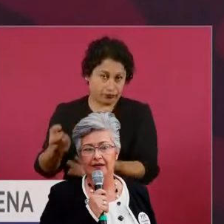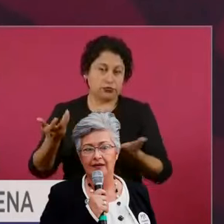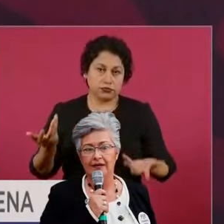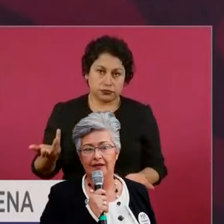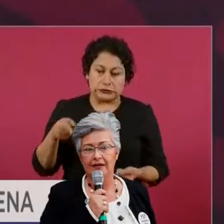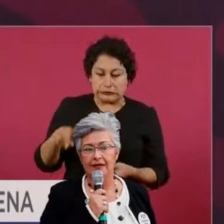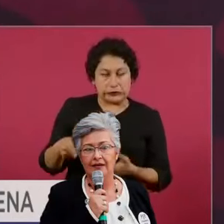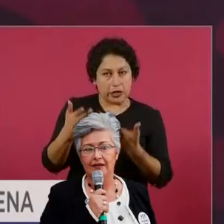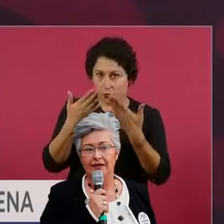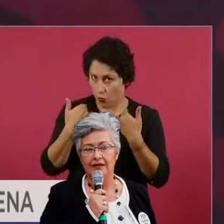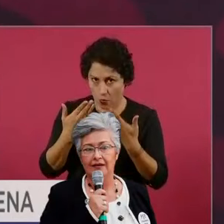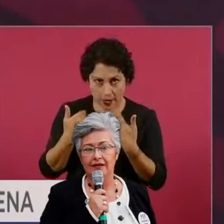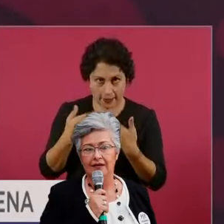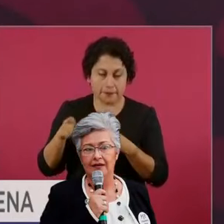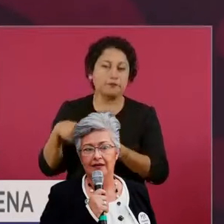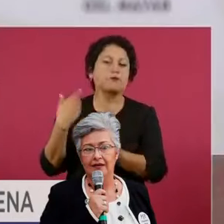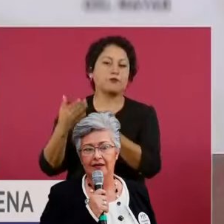sino a nivel mundial.